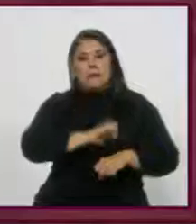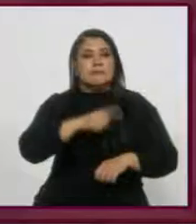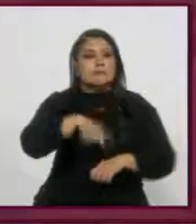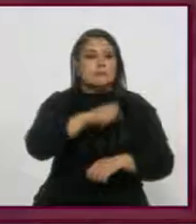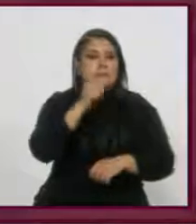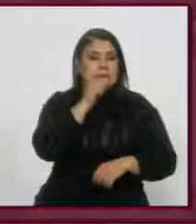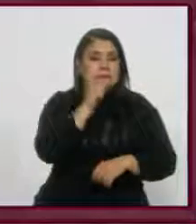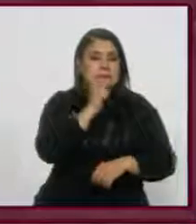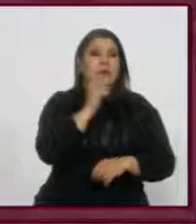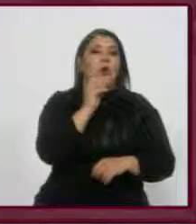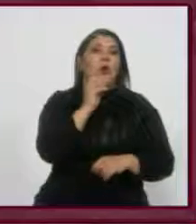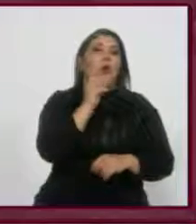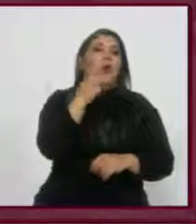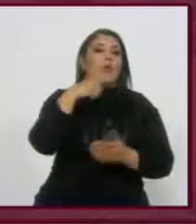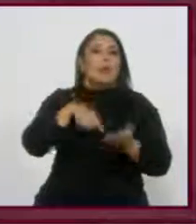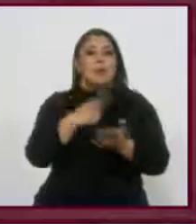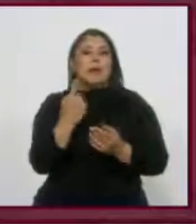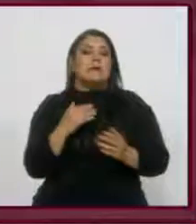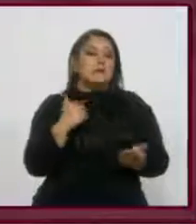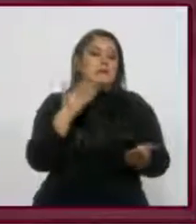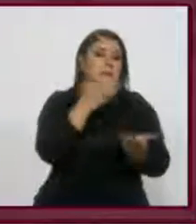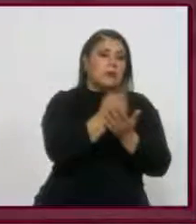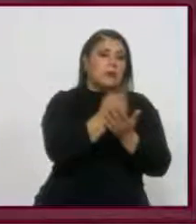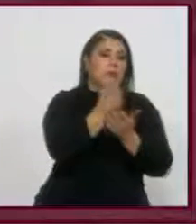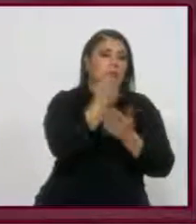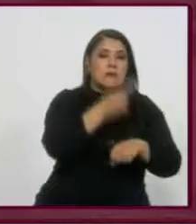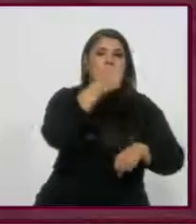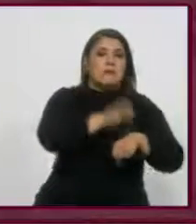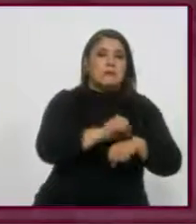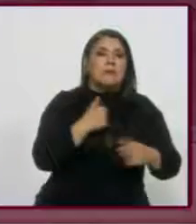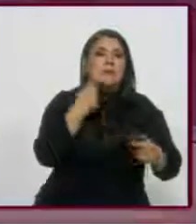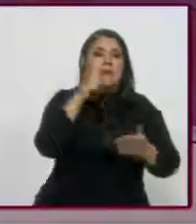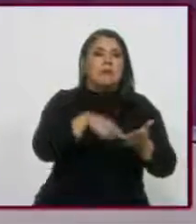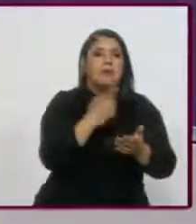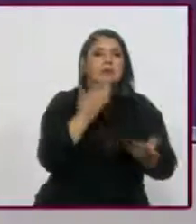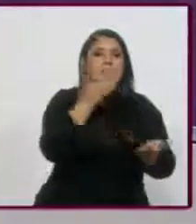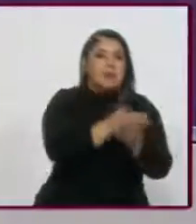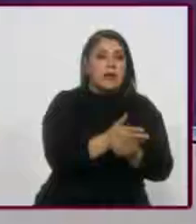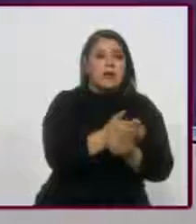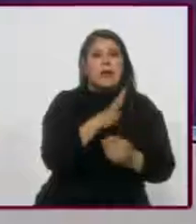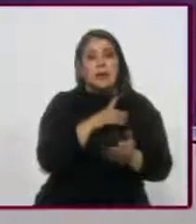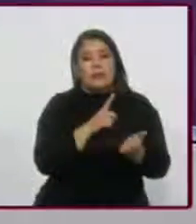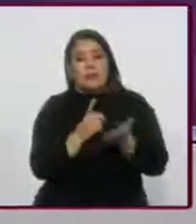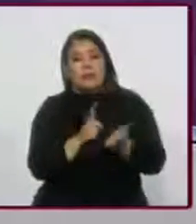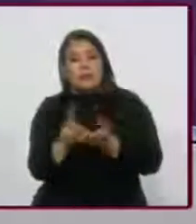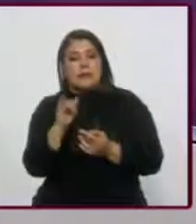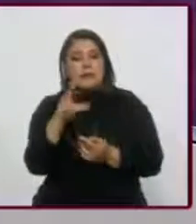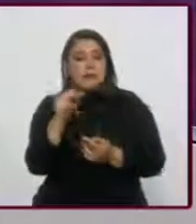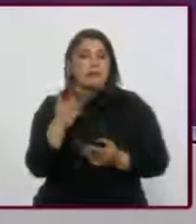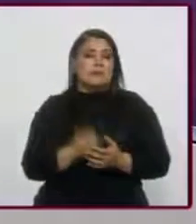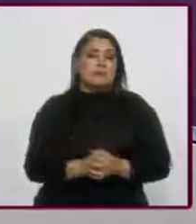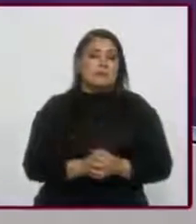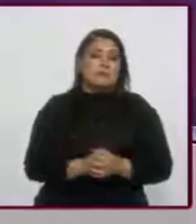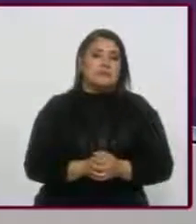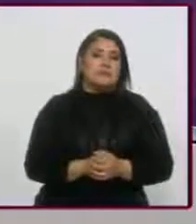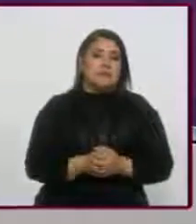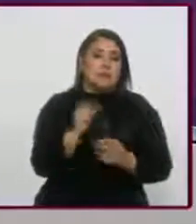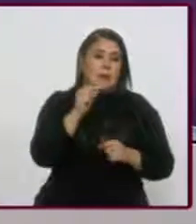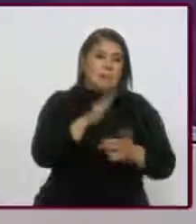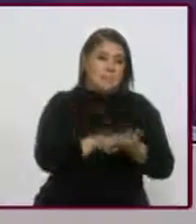vez en cuando o una vez a la semana? Si ven, sigue siendo un